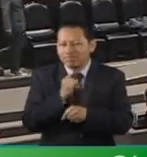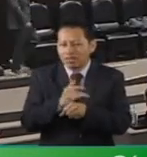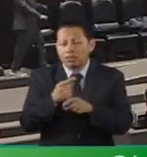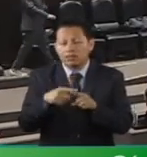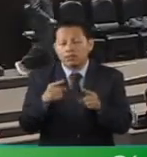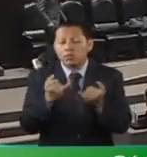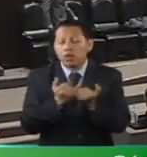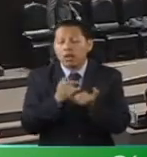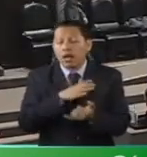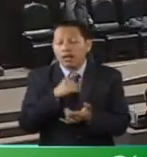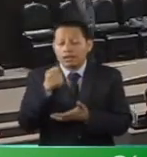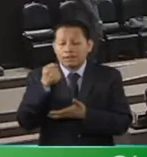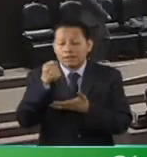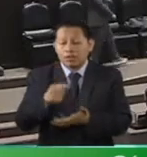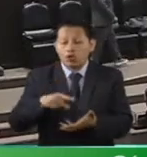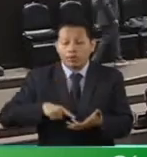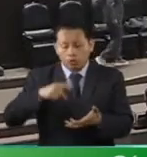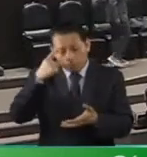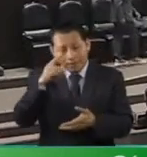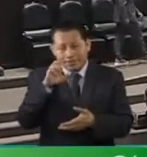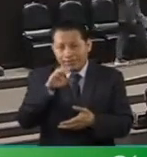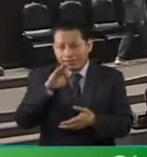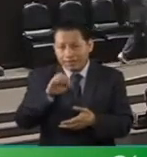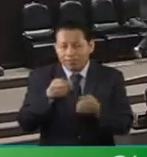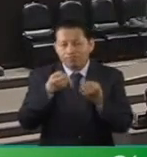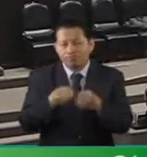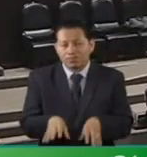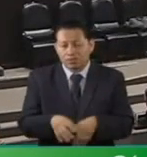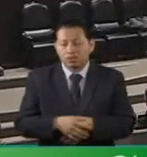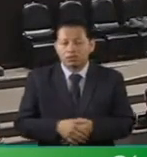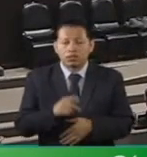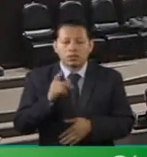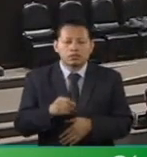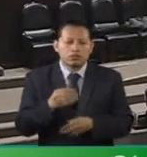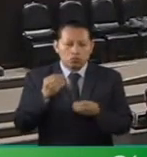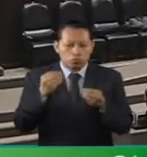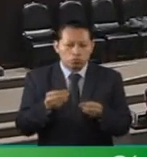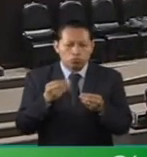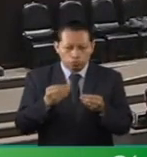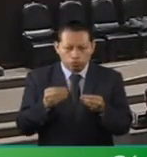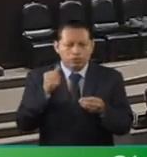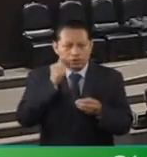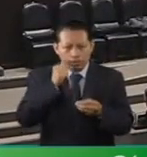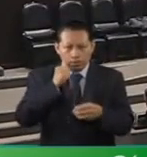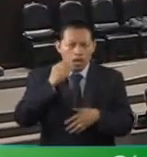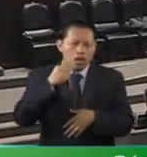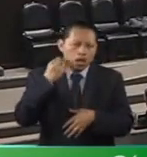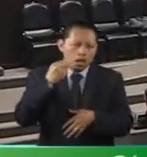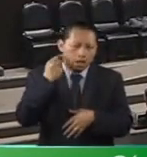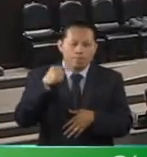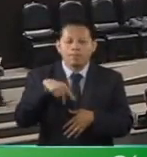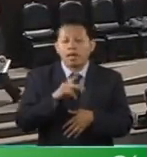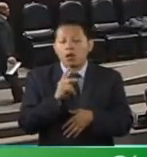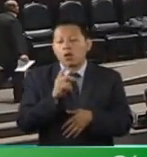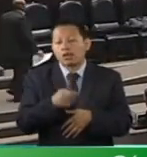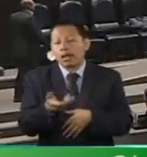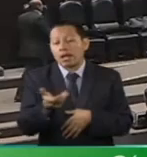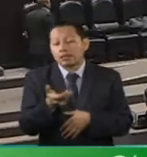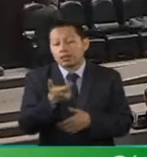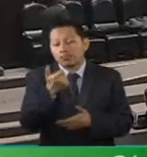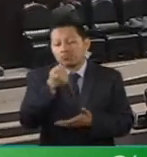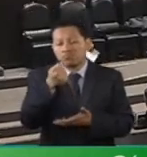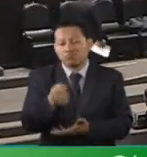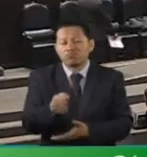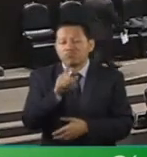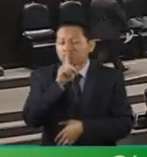abandonó la inversión pública en la Comisión Federal de Electricidad mucho respaldo en los discursos pocos recursos en los hechos